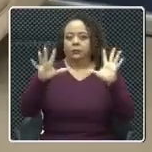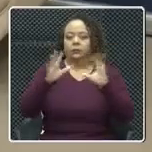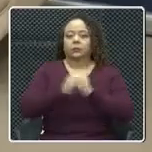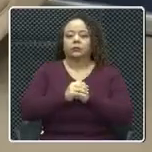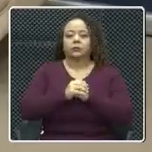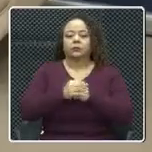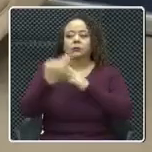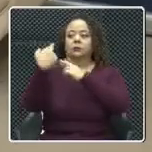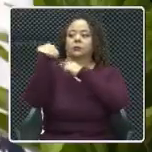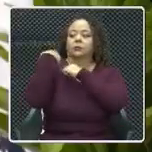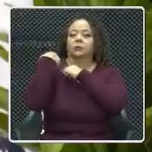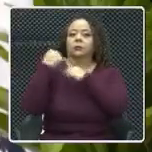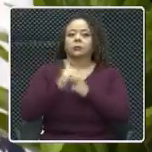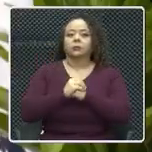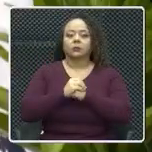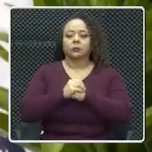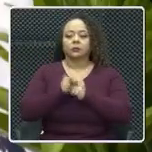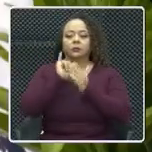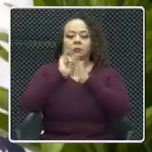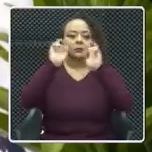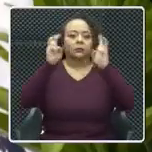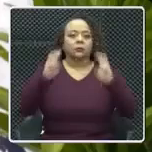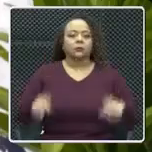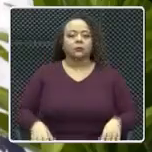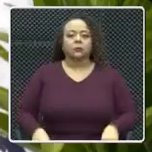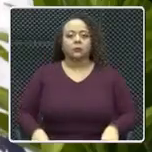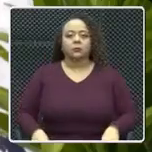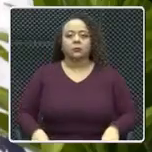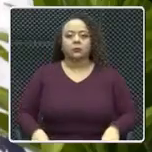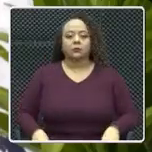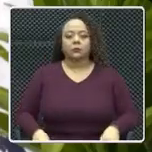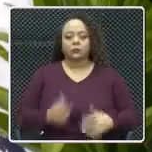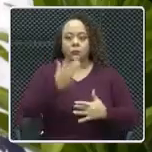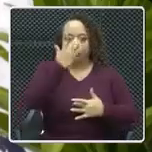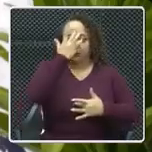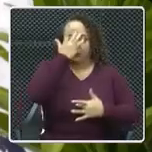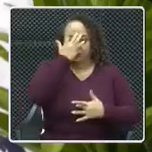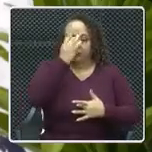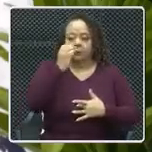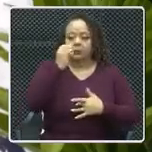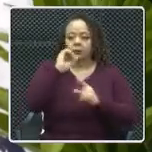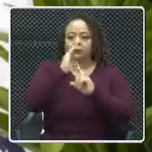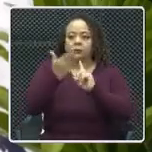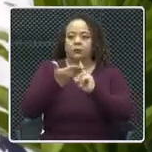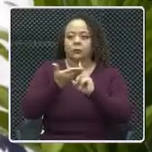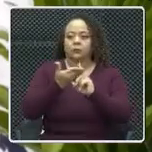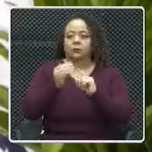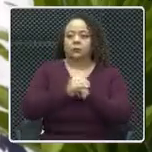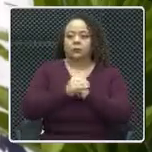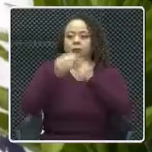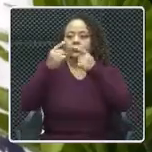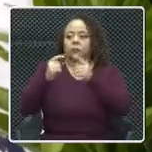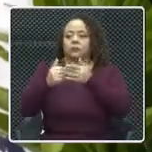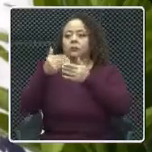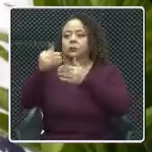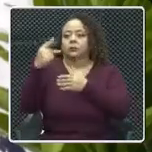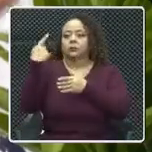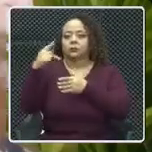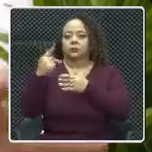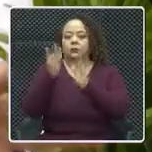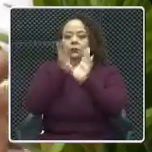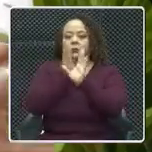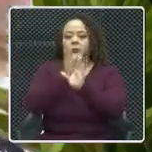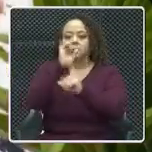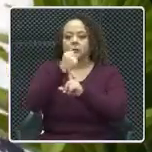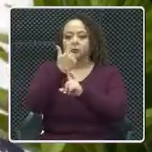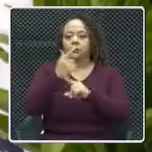La responsabilidad en este tema es la enfermedad o el daño que se desprende sobre el riesgo